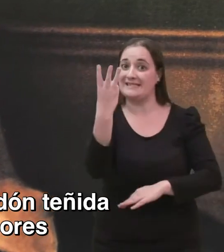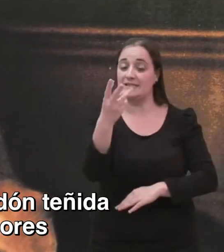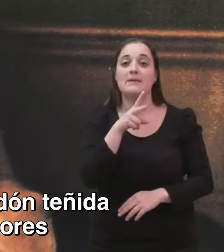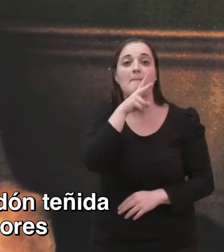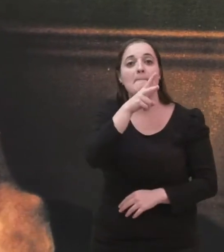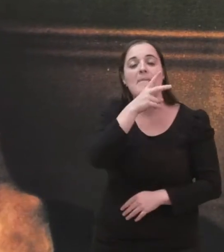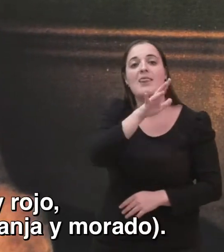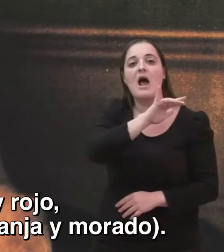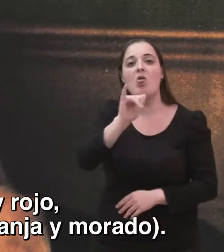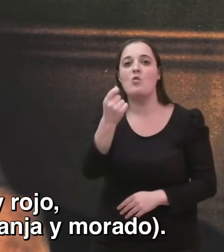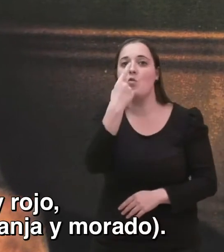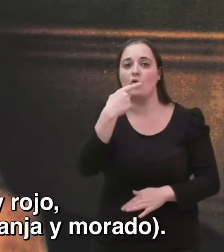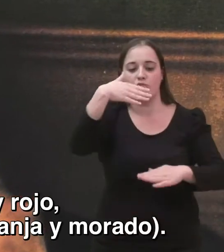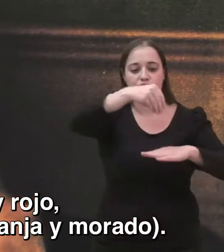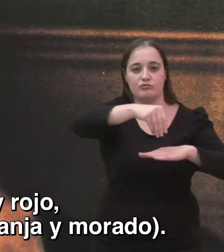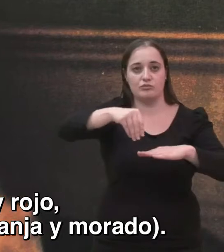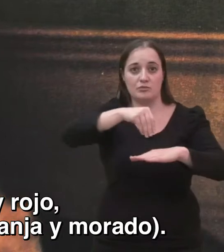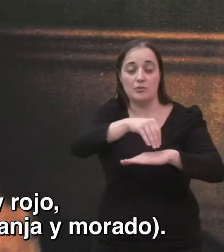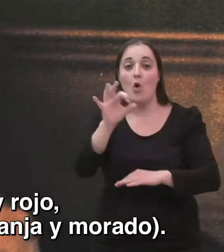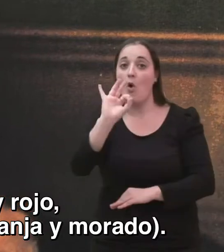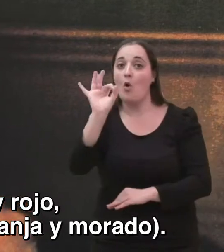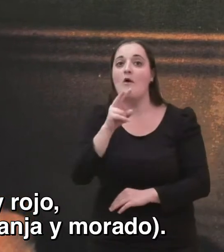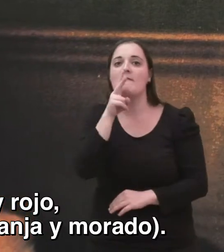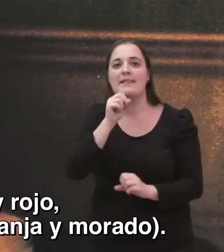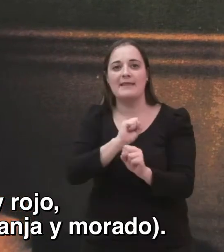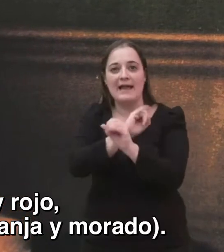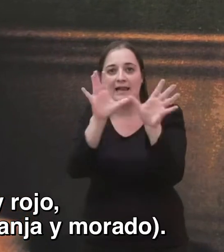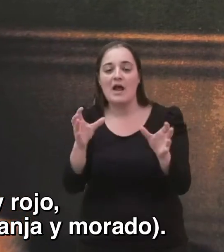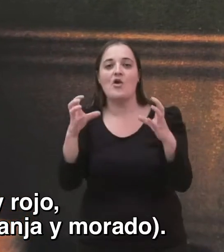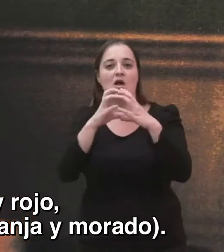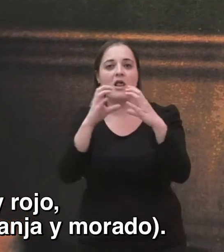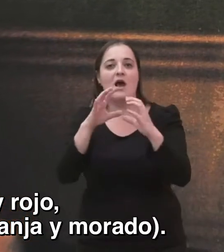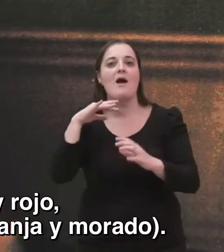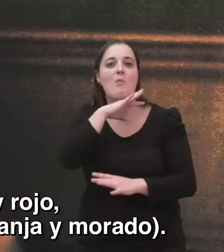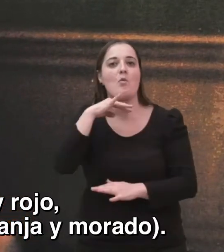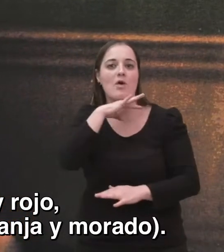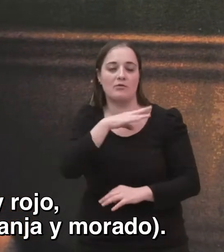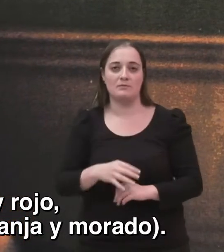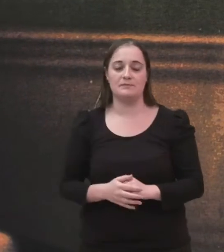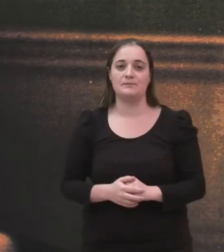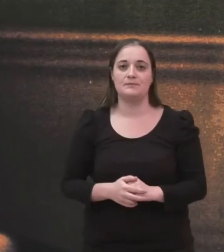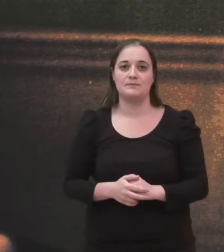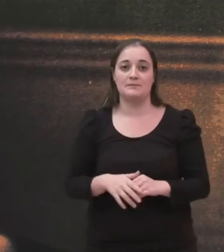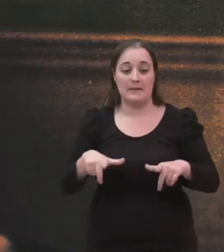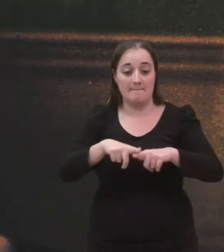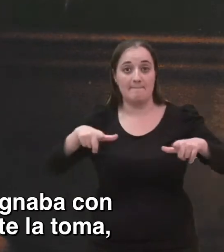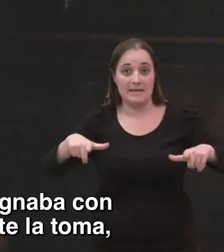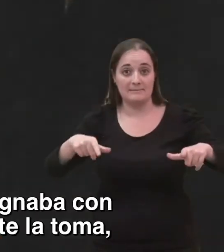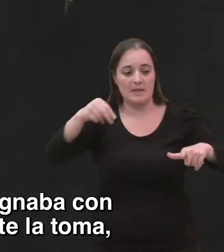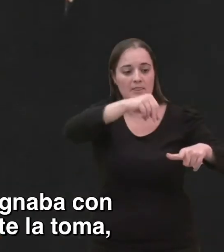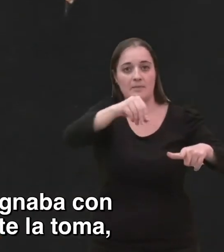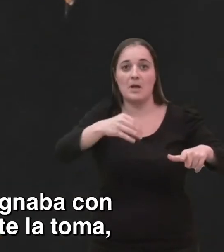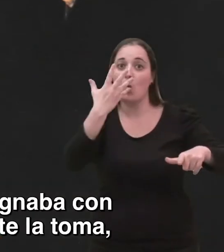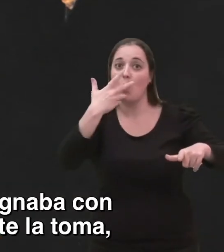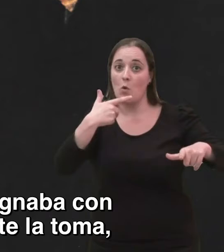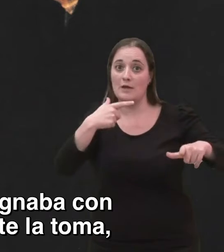tres colores, verde, azul y rojo, o bien verde claro, naranja y morado. La placa